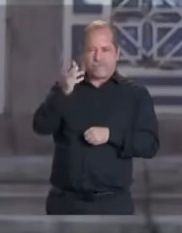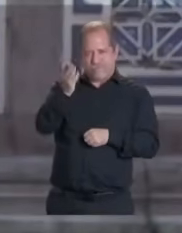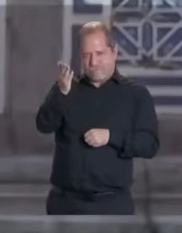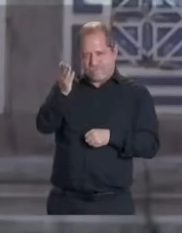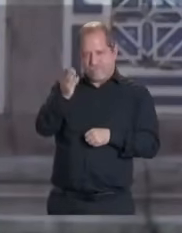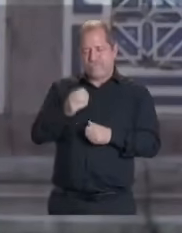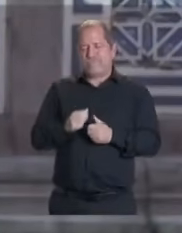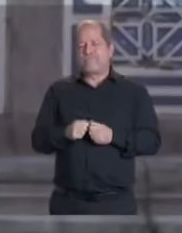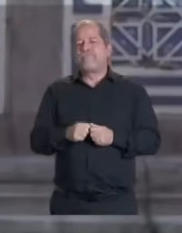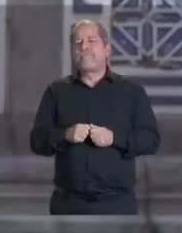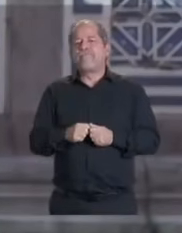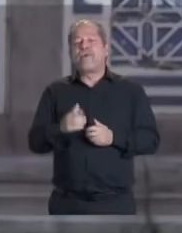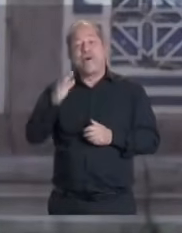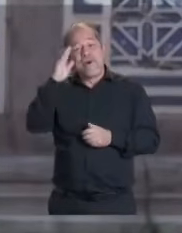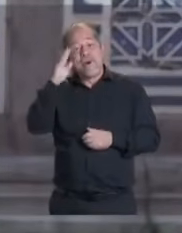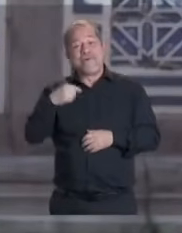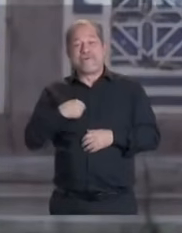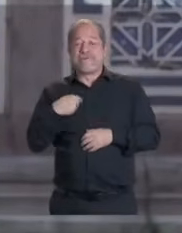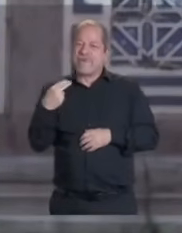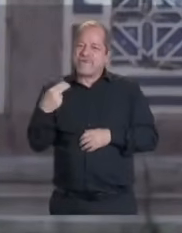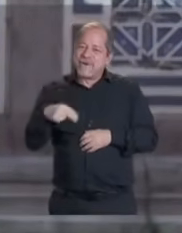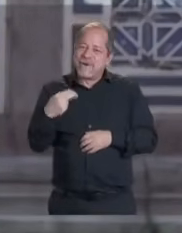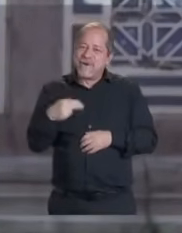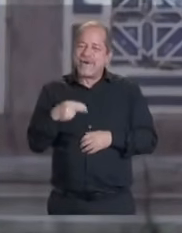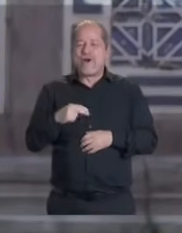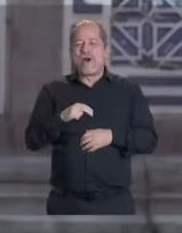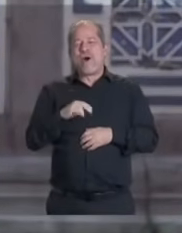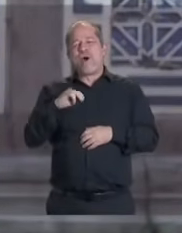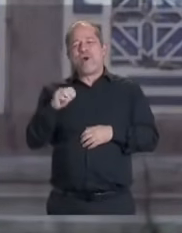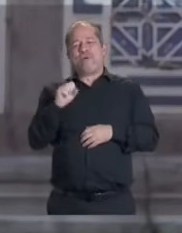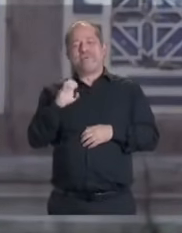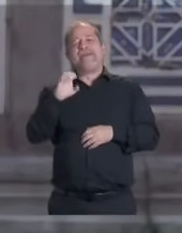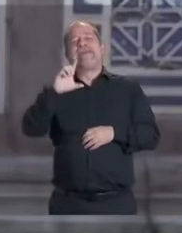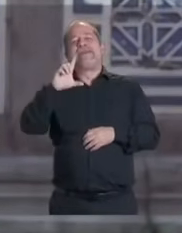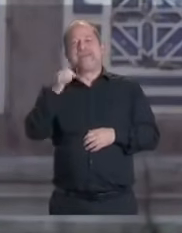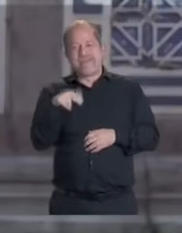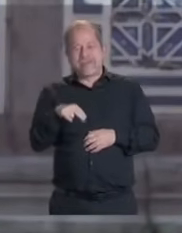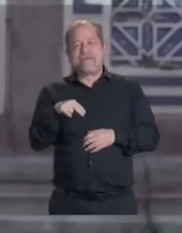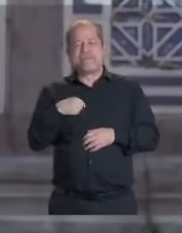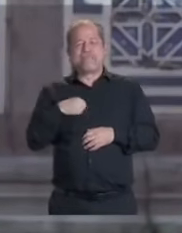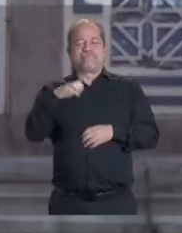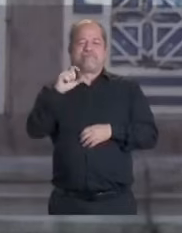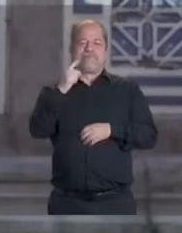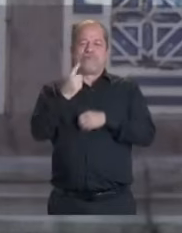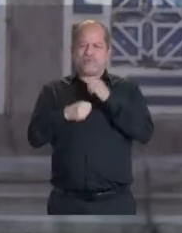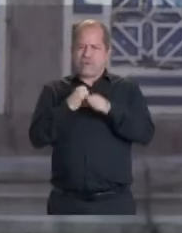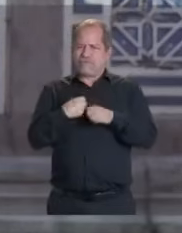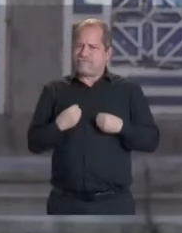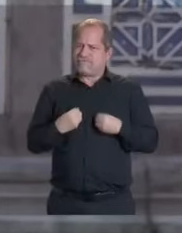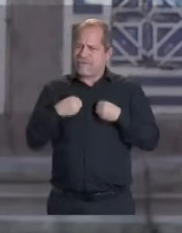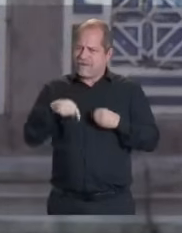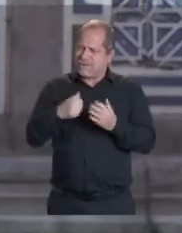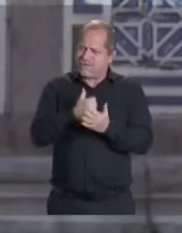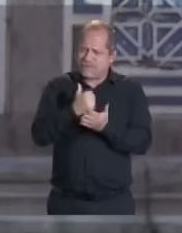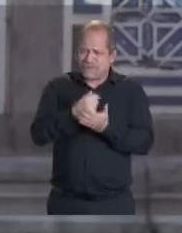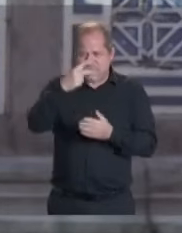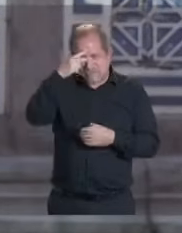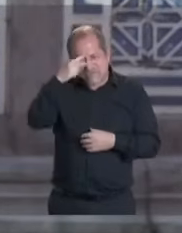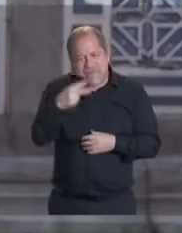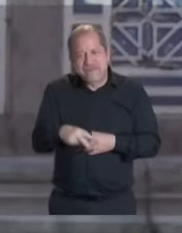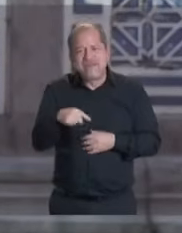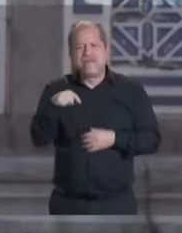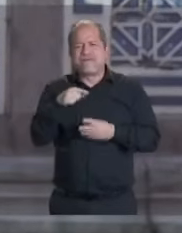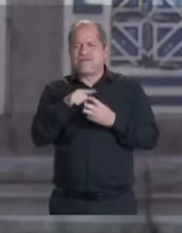Hola, mi nombre es Jocelyn, tengo 21 años y vivo en la Ciudad de México. Y mi pregunta para quienes buscan la presidencia de la República